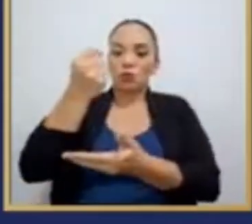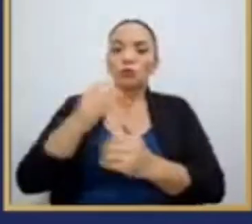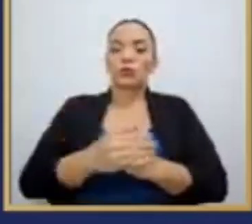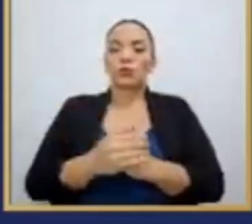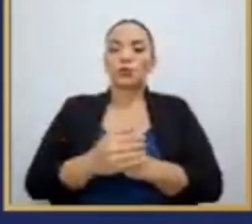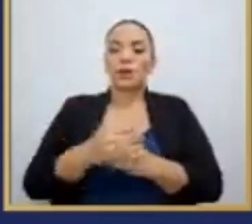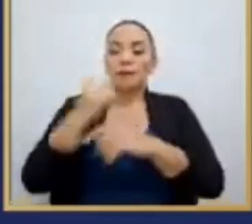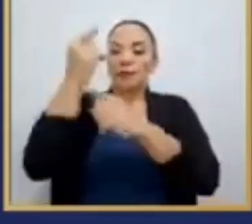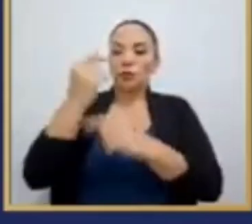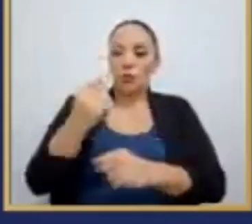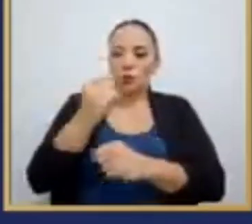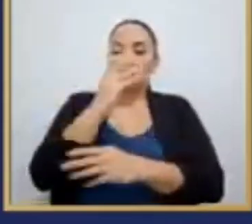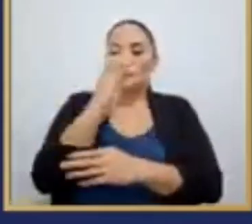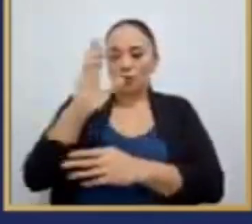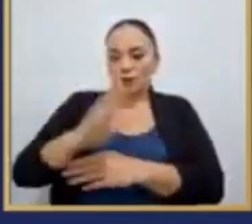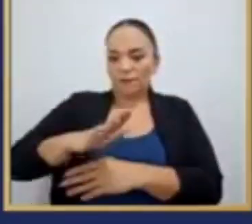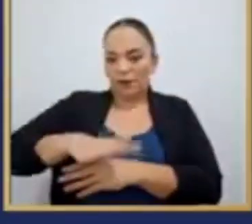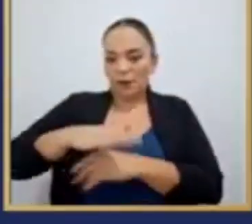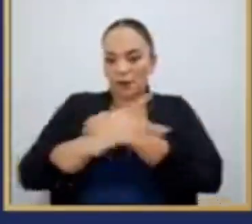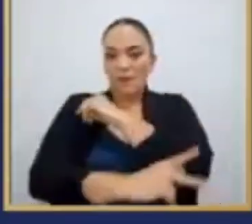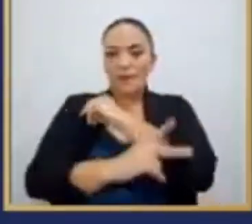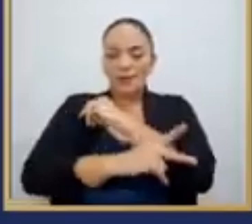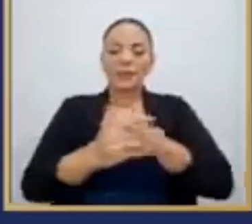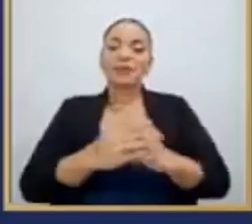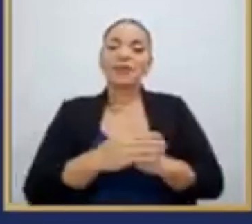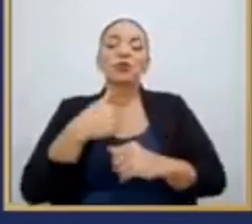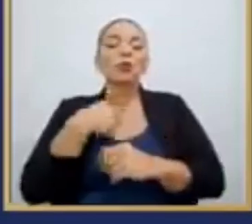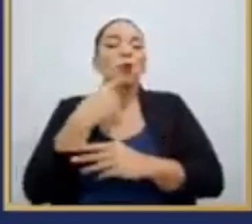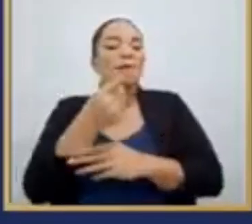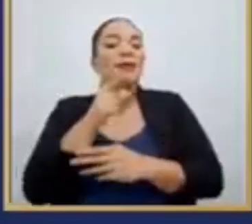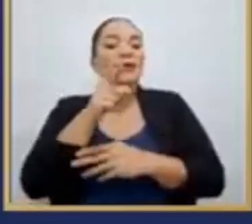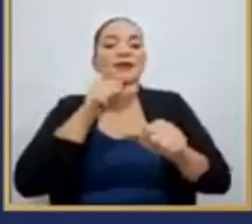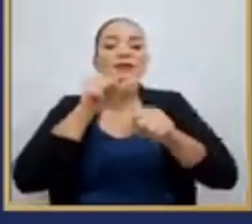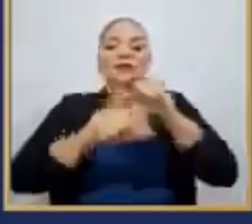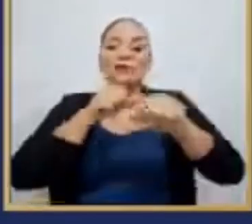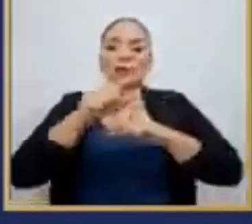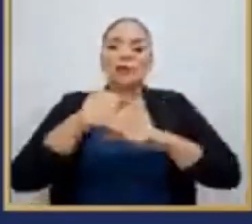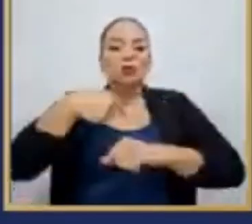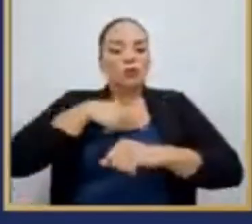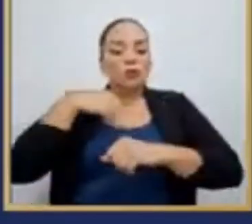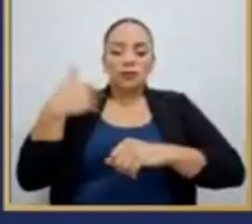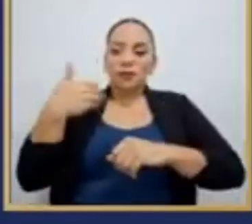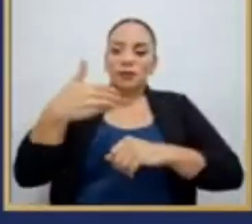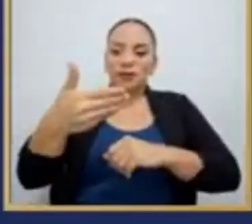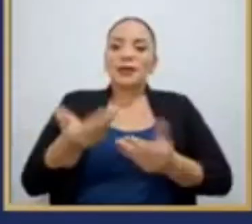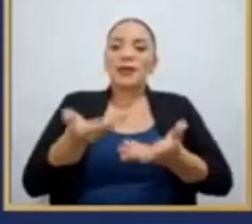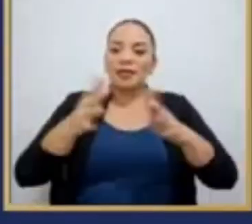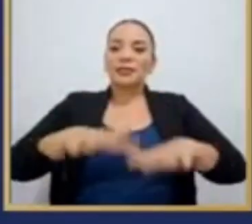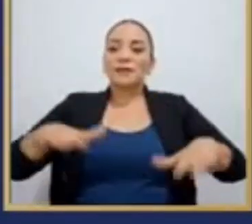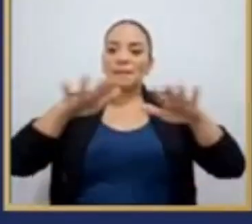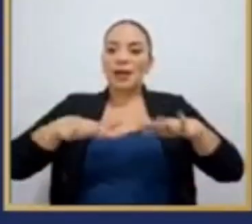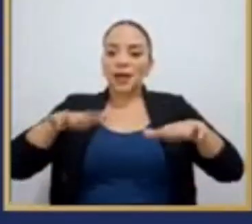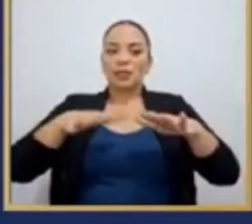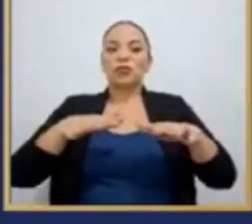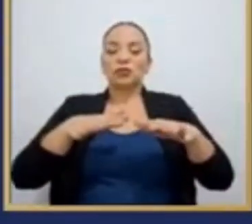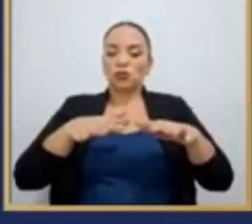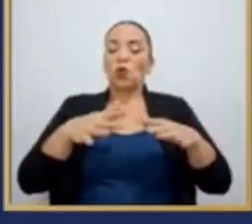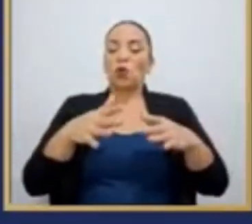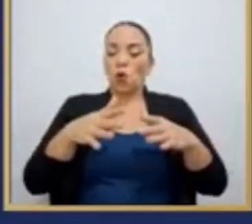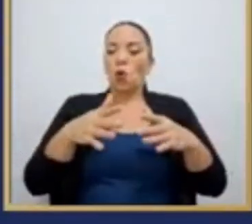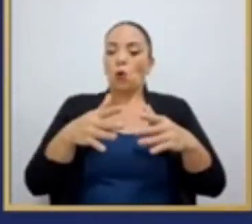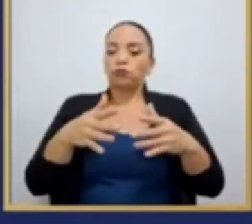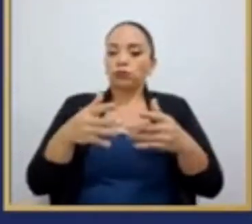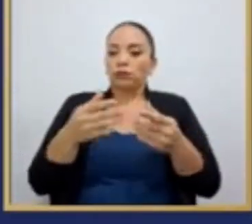del presupuesto de la República, y ahí yo quiero decir que ese es el esfuerzo que venimos haciendo, creando espacio fiscal para acometer obras